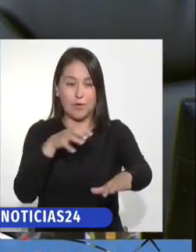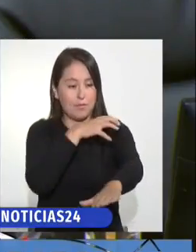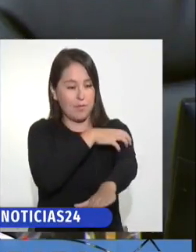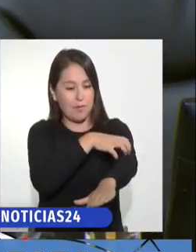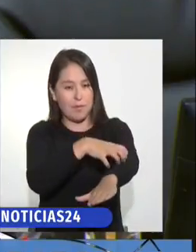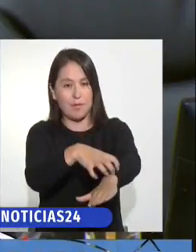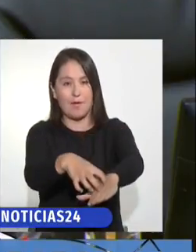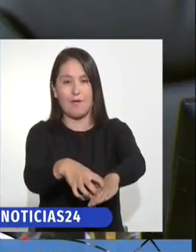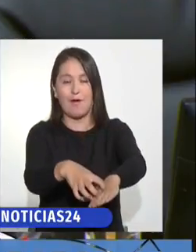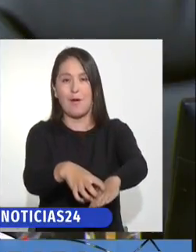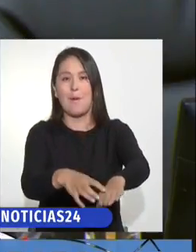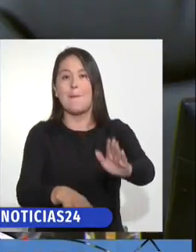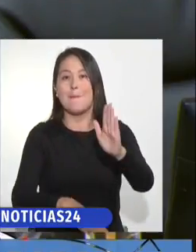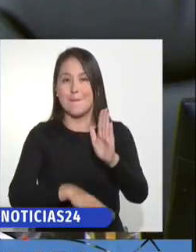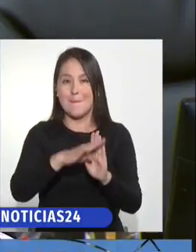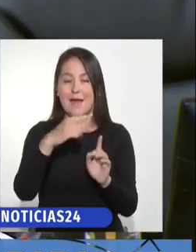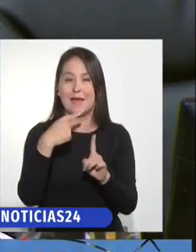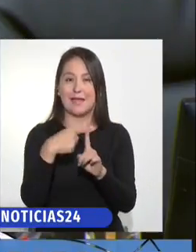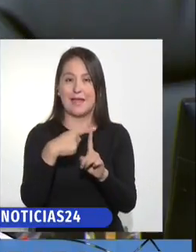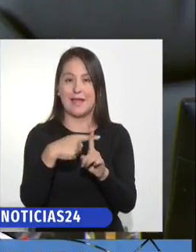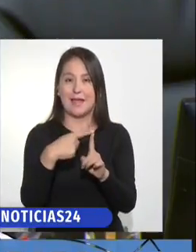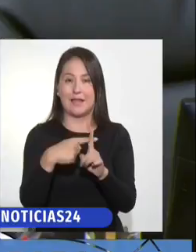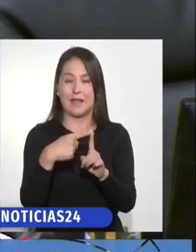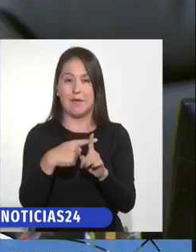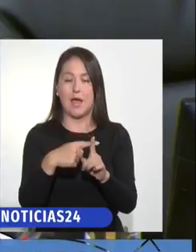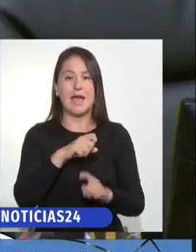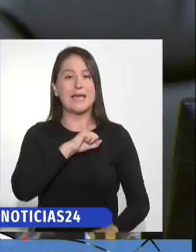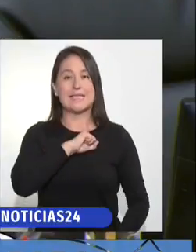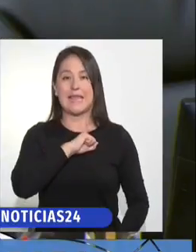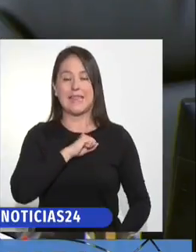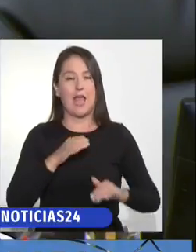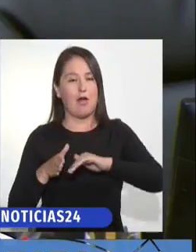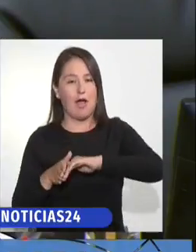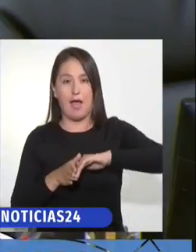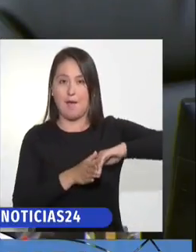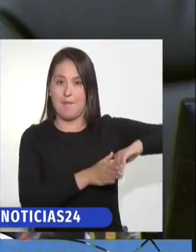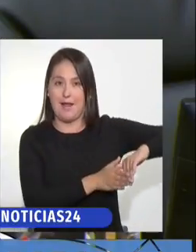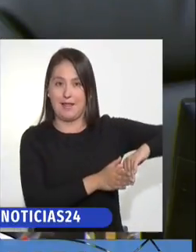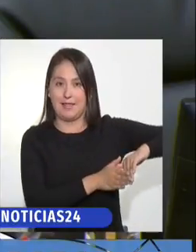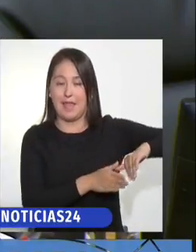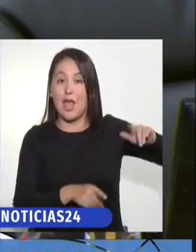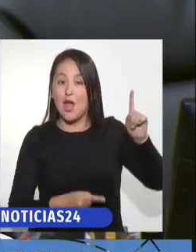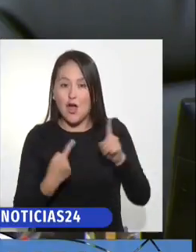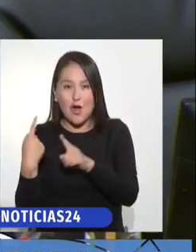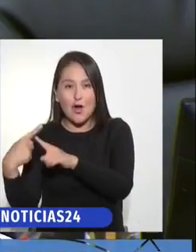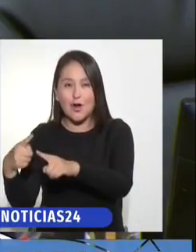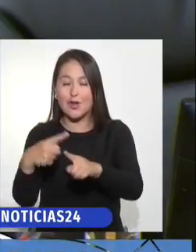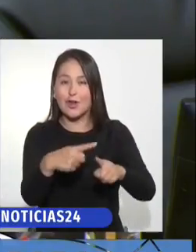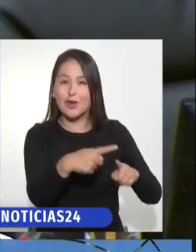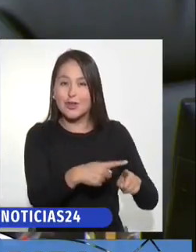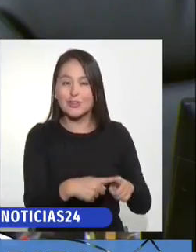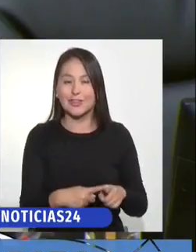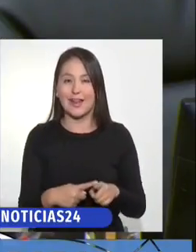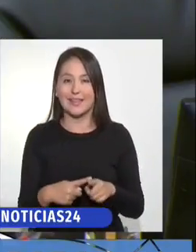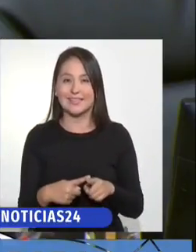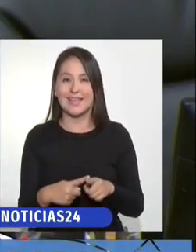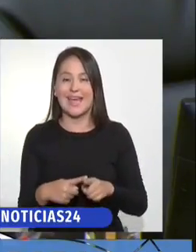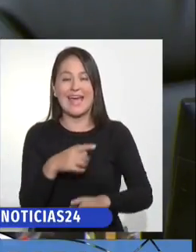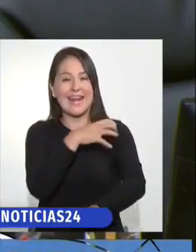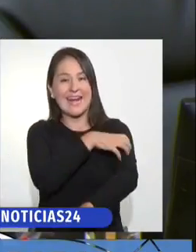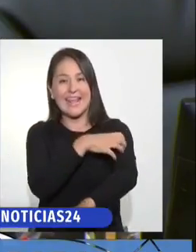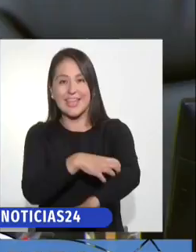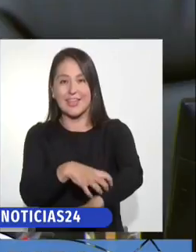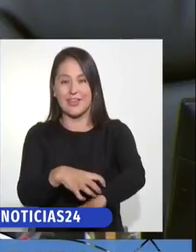mucho más a regiones distintas a la metropolitana y por lo tanto también es una forma de distribuir